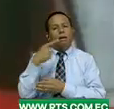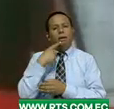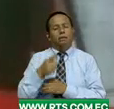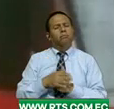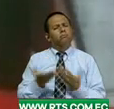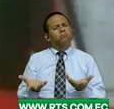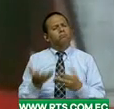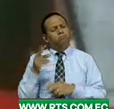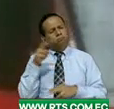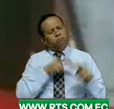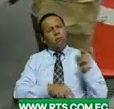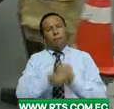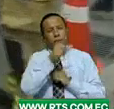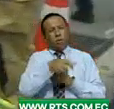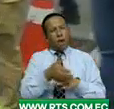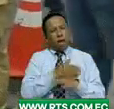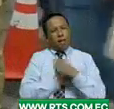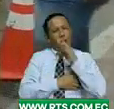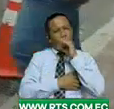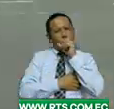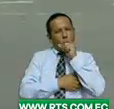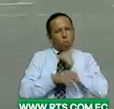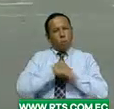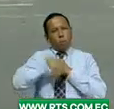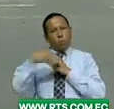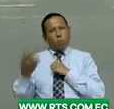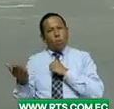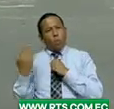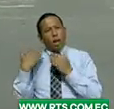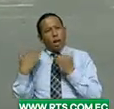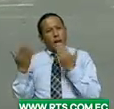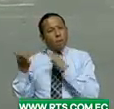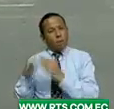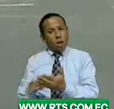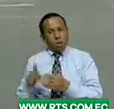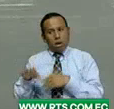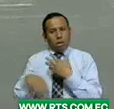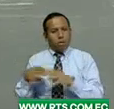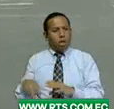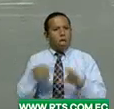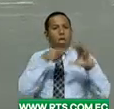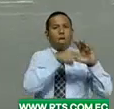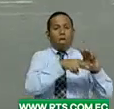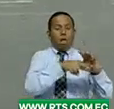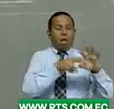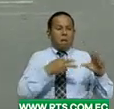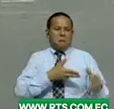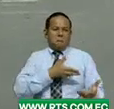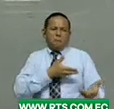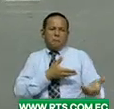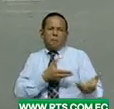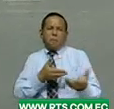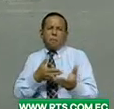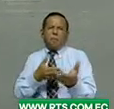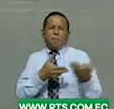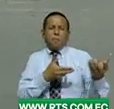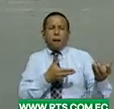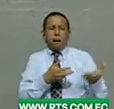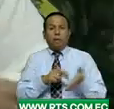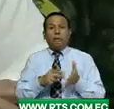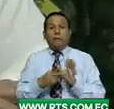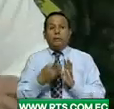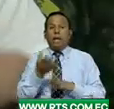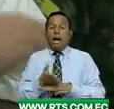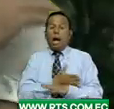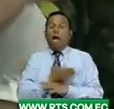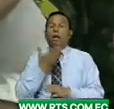el crimen del agente civil de tránsito asesinado en Guayaquil y el ataque a balas que ejecutaron en su velorio, está como móvil un presunto ajuste de cuentas. Un